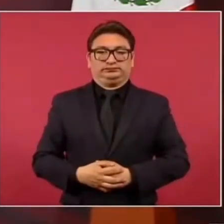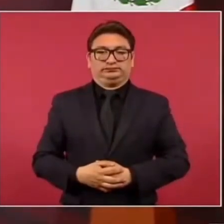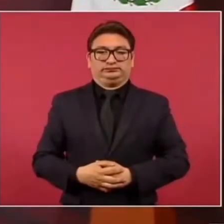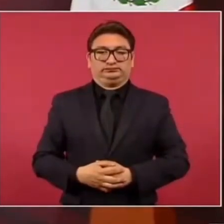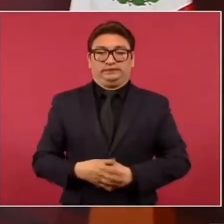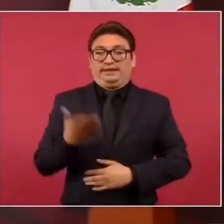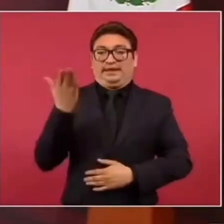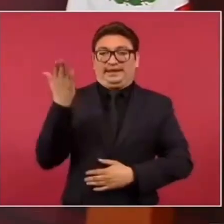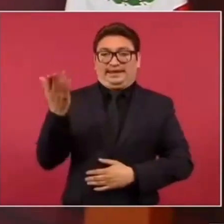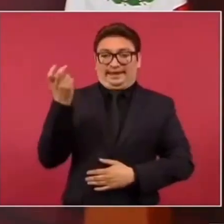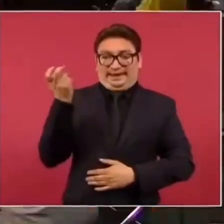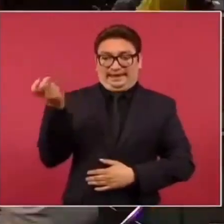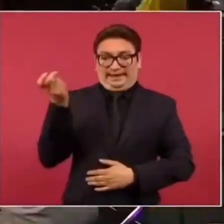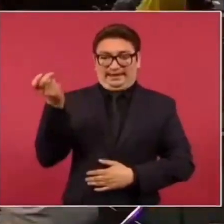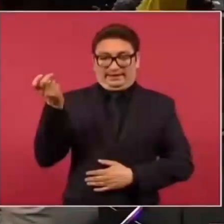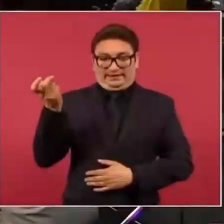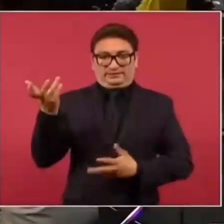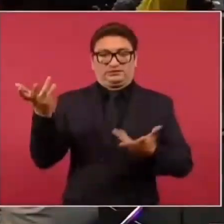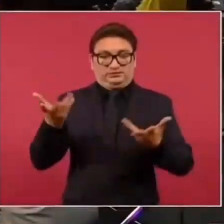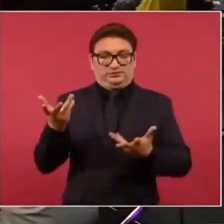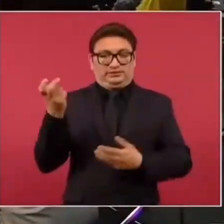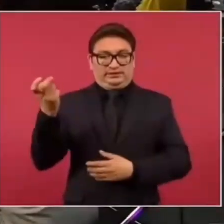Entonces, es esto,